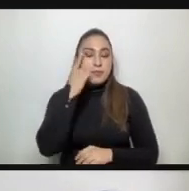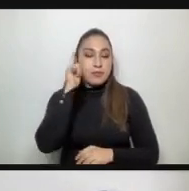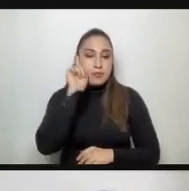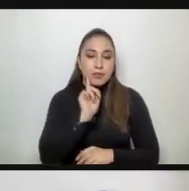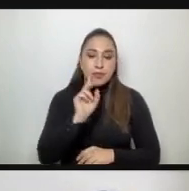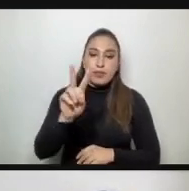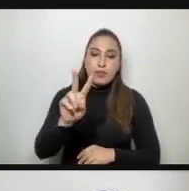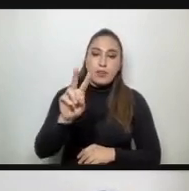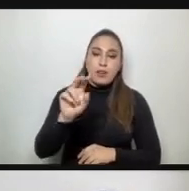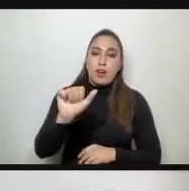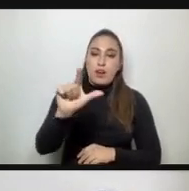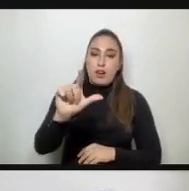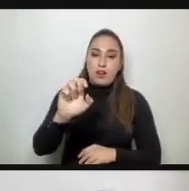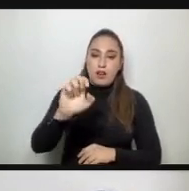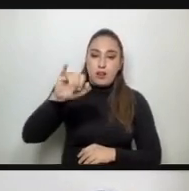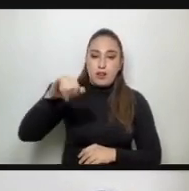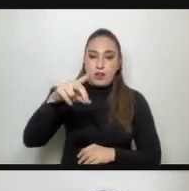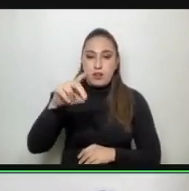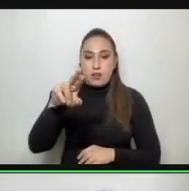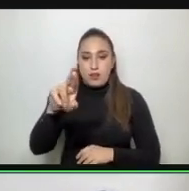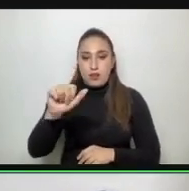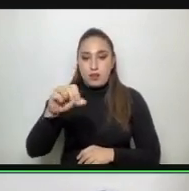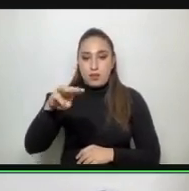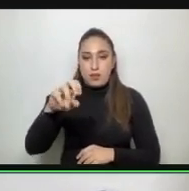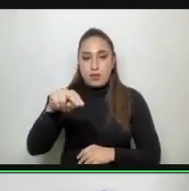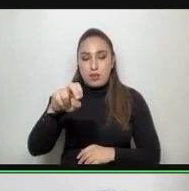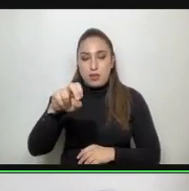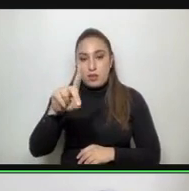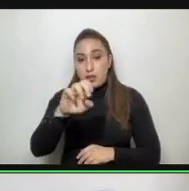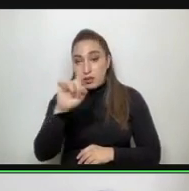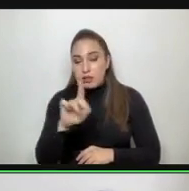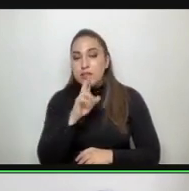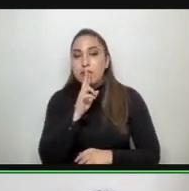Diputada Alejandra Méndez Vicuña. Méndez Vicuña, a favor.